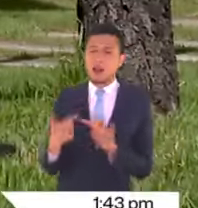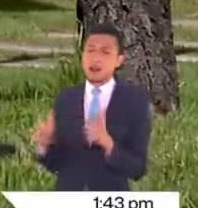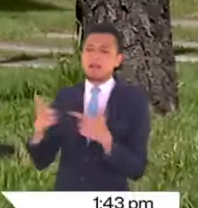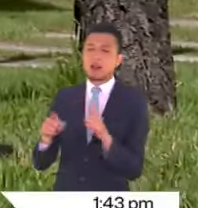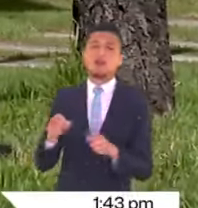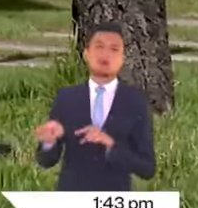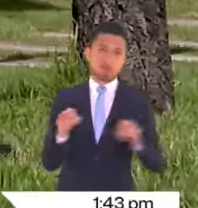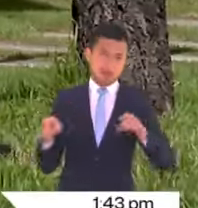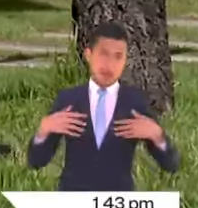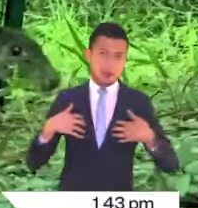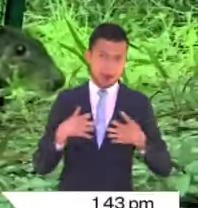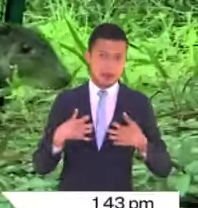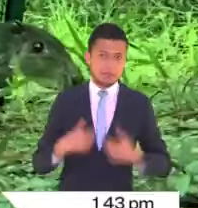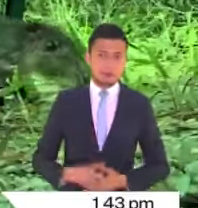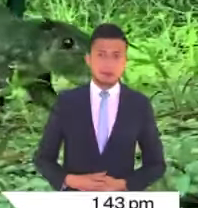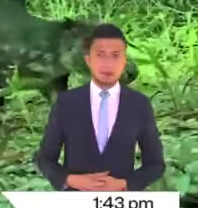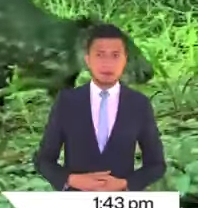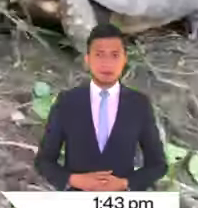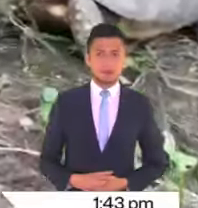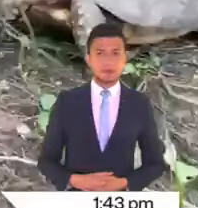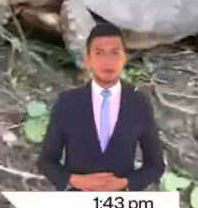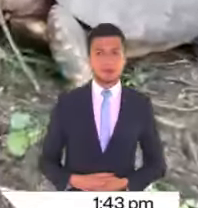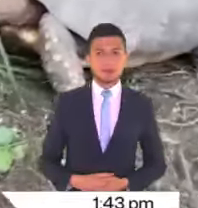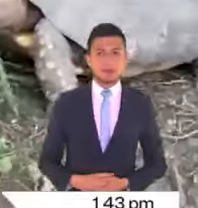varios animales.